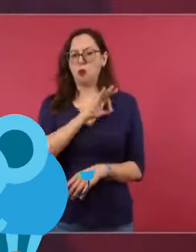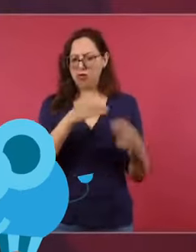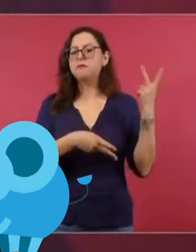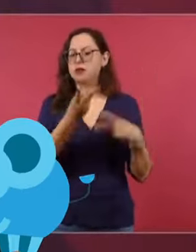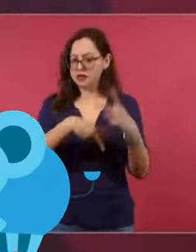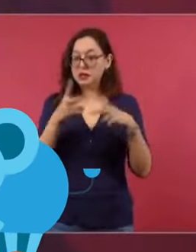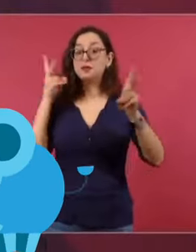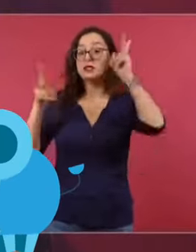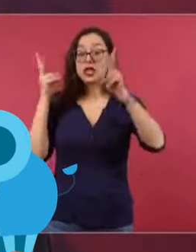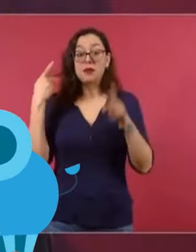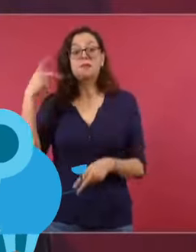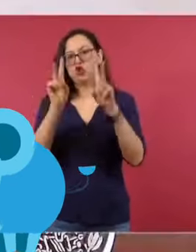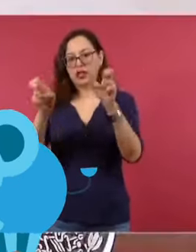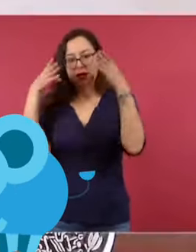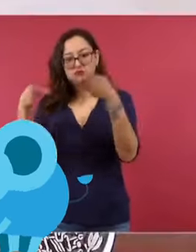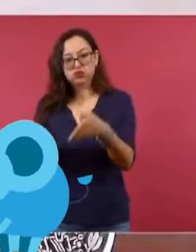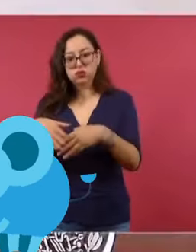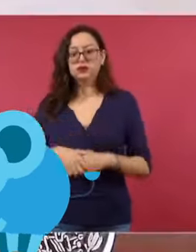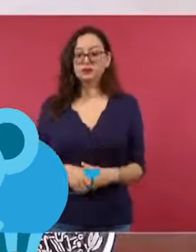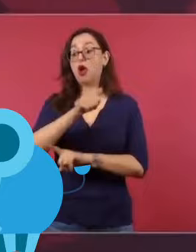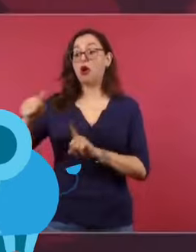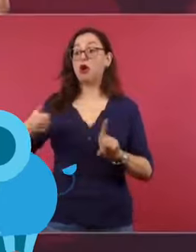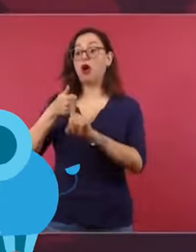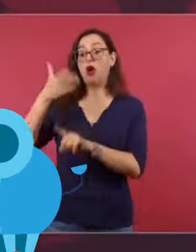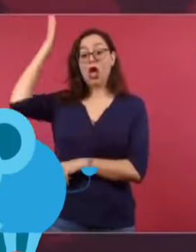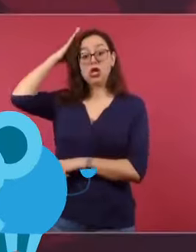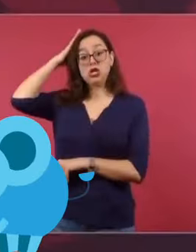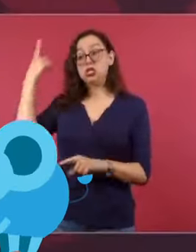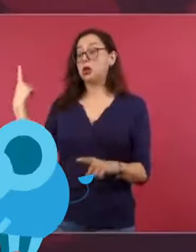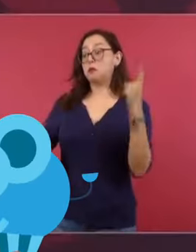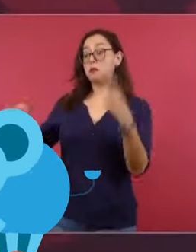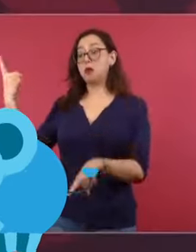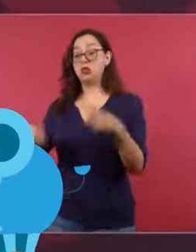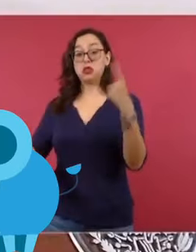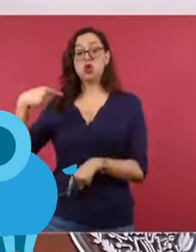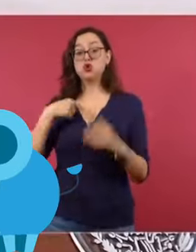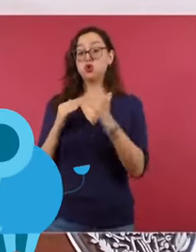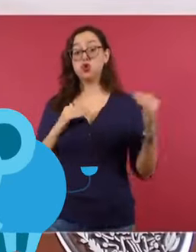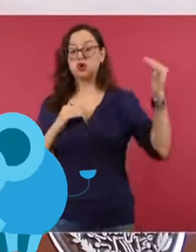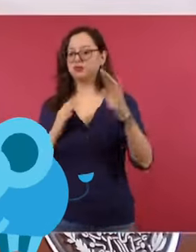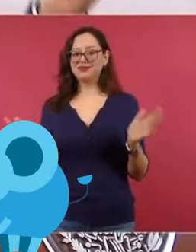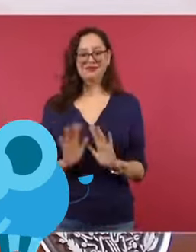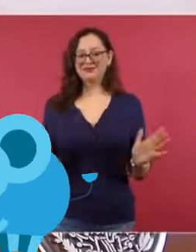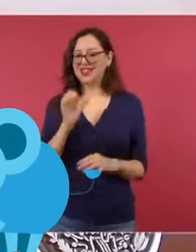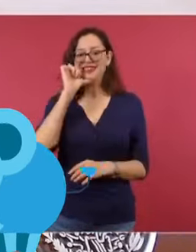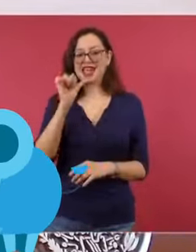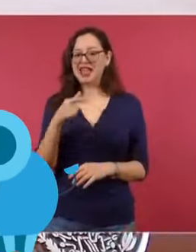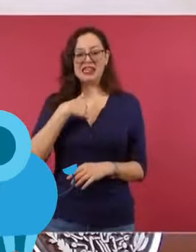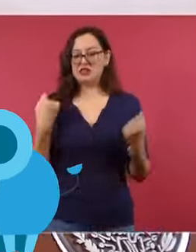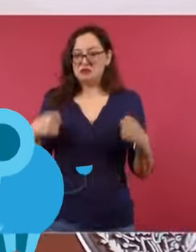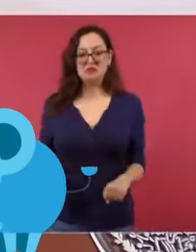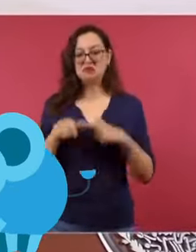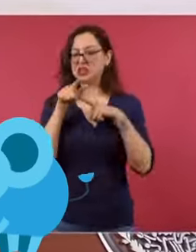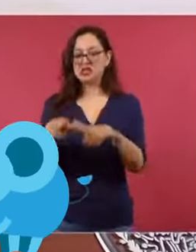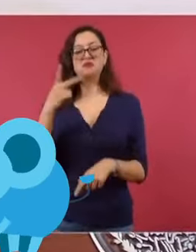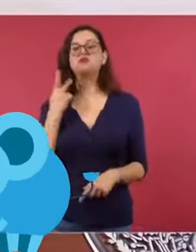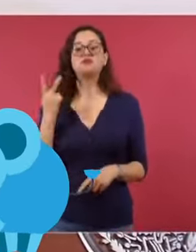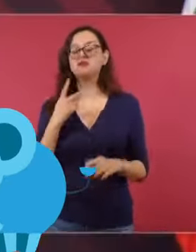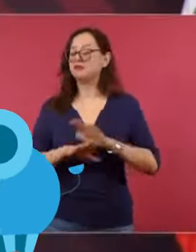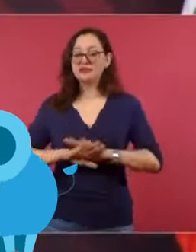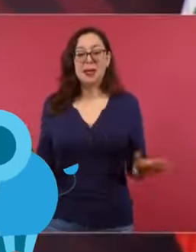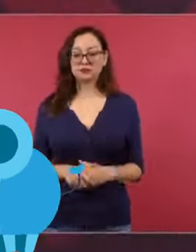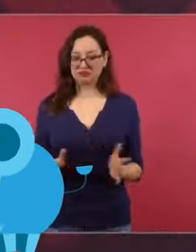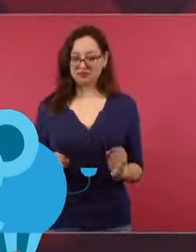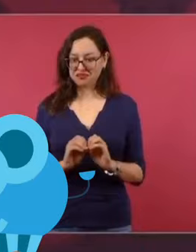no vamos a hablar de política. Ni líder moral, ni jefe máximo, ni caudillo, ni cacique. Nada, ya terminé